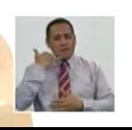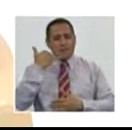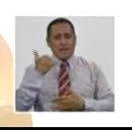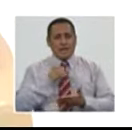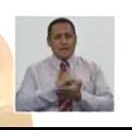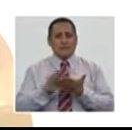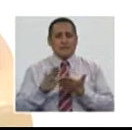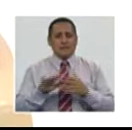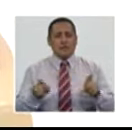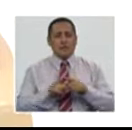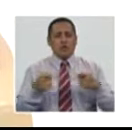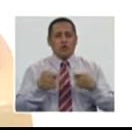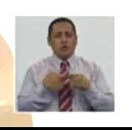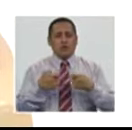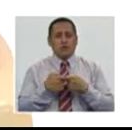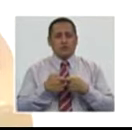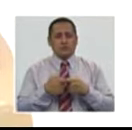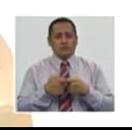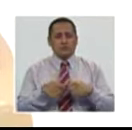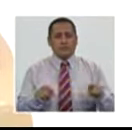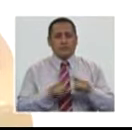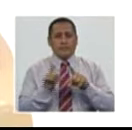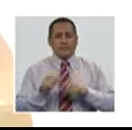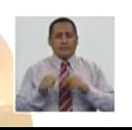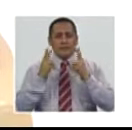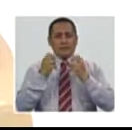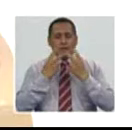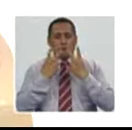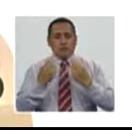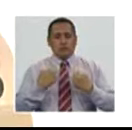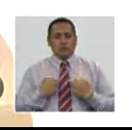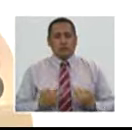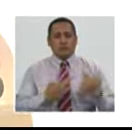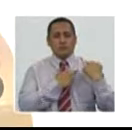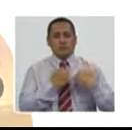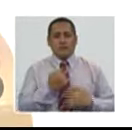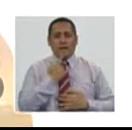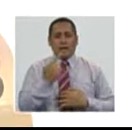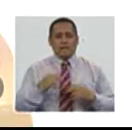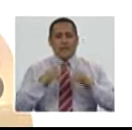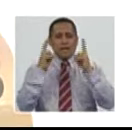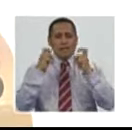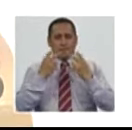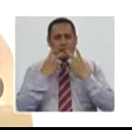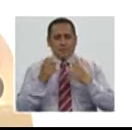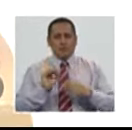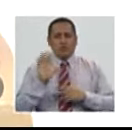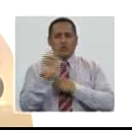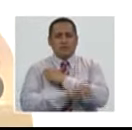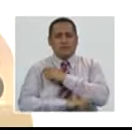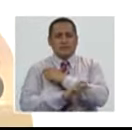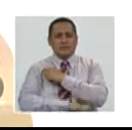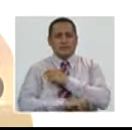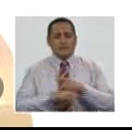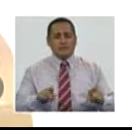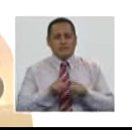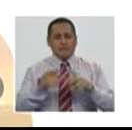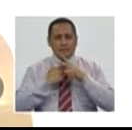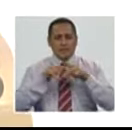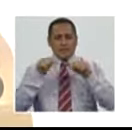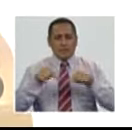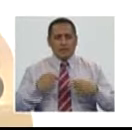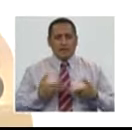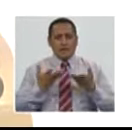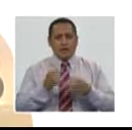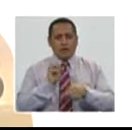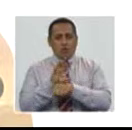gratuitas correos electrónicos y en el tema que yo me encargo es en el tema de migraciones Y desde